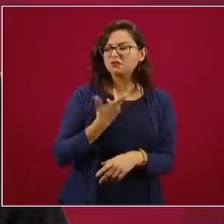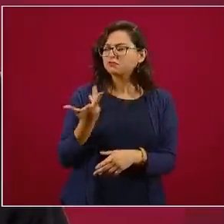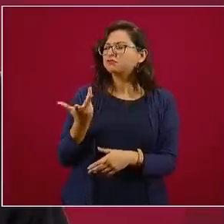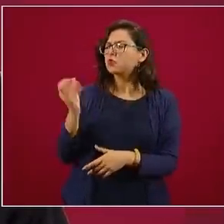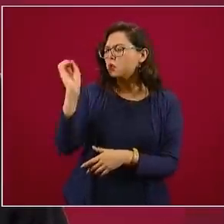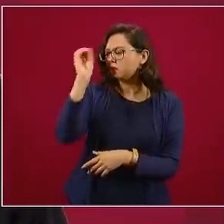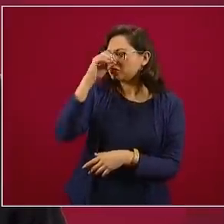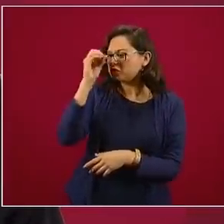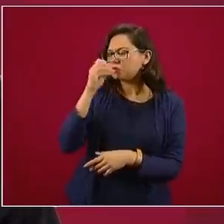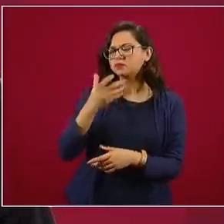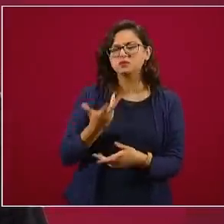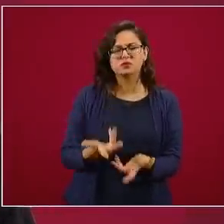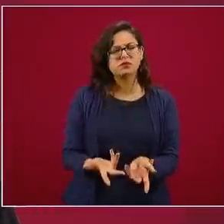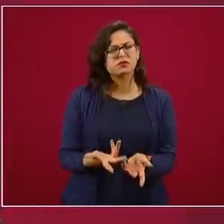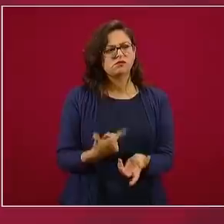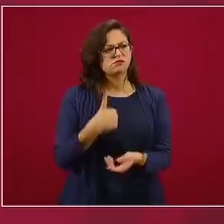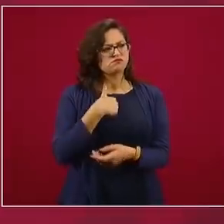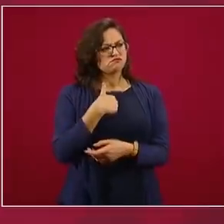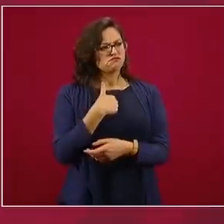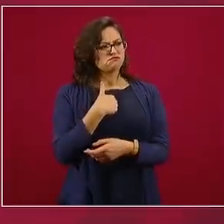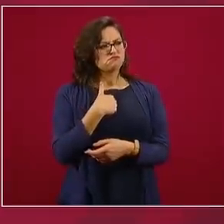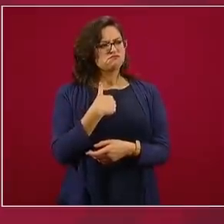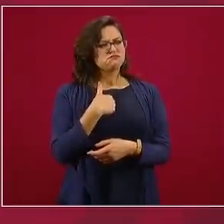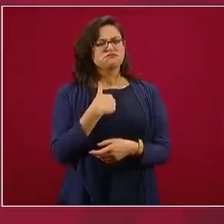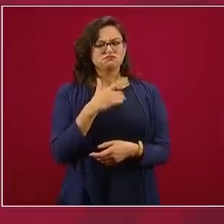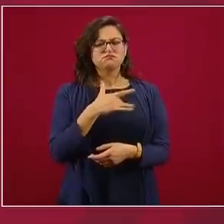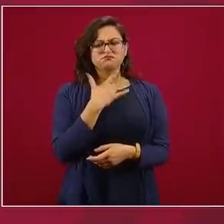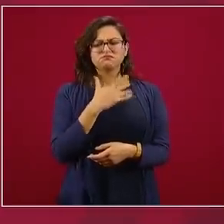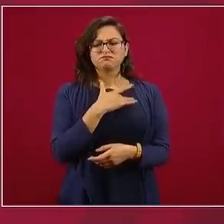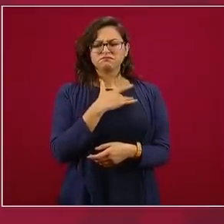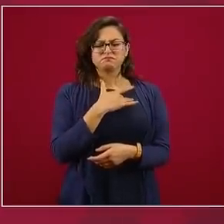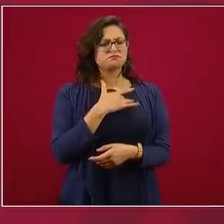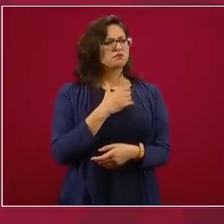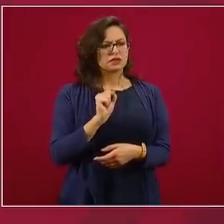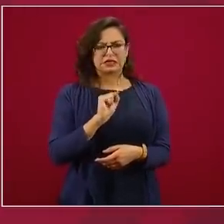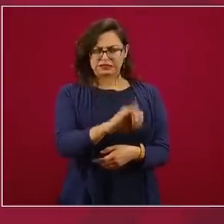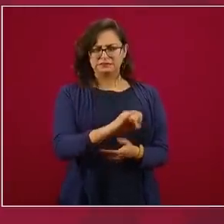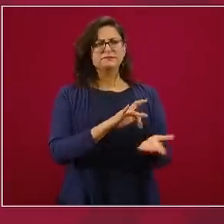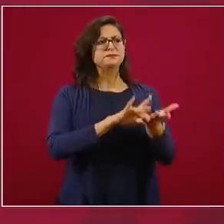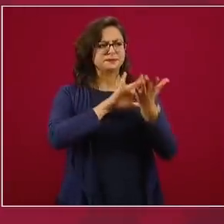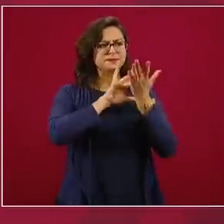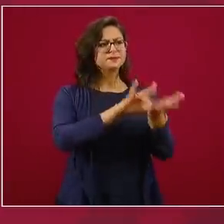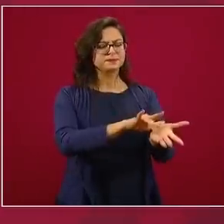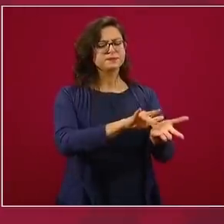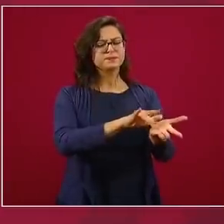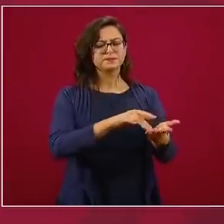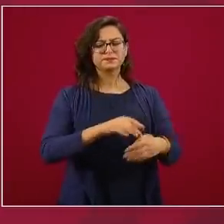vista y dije que nosotros apoyábamos